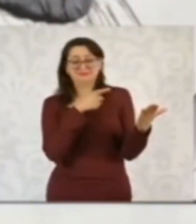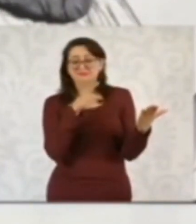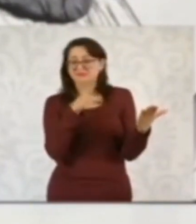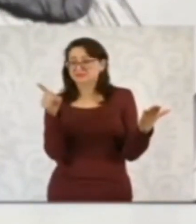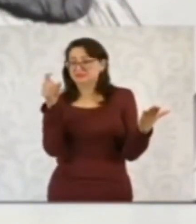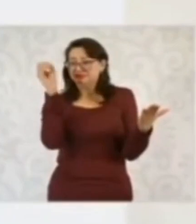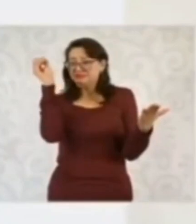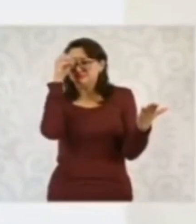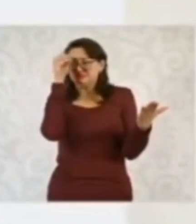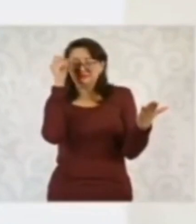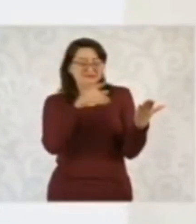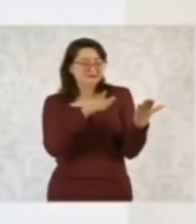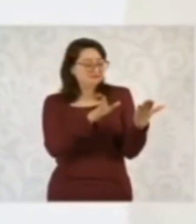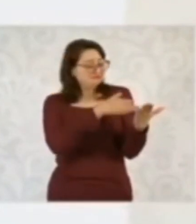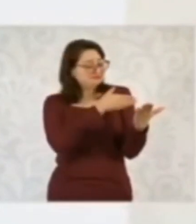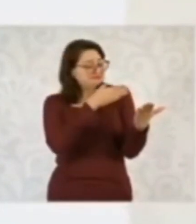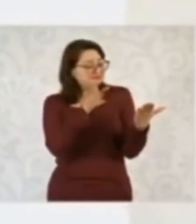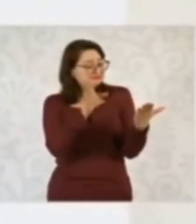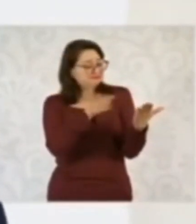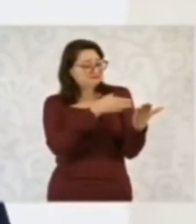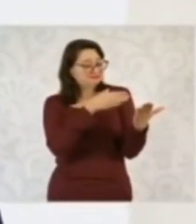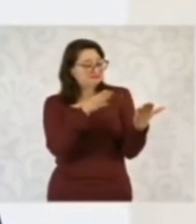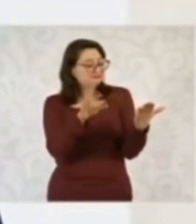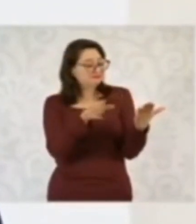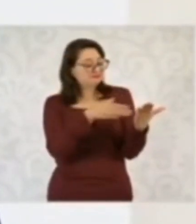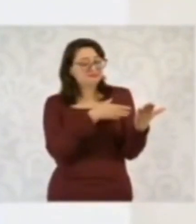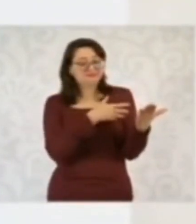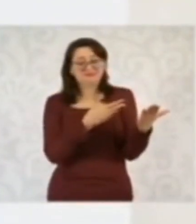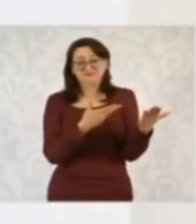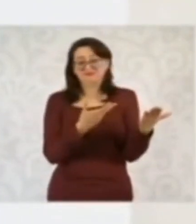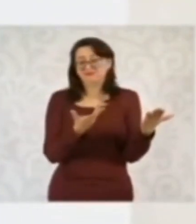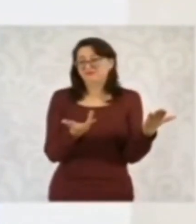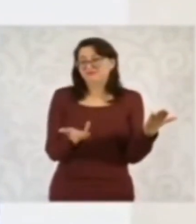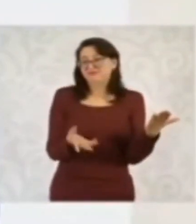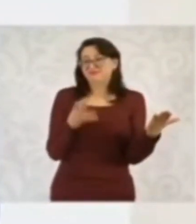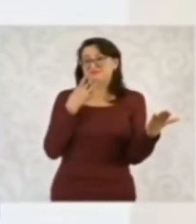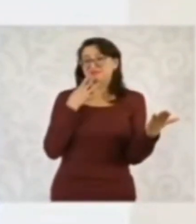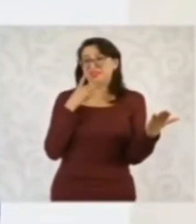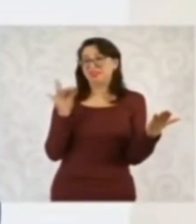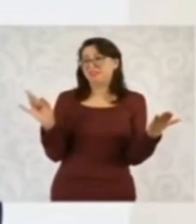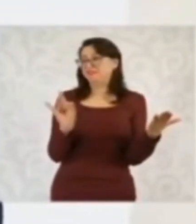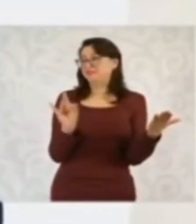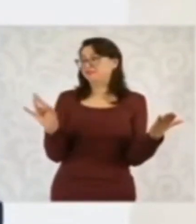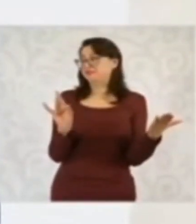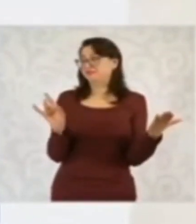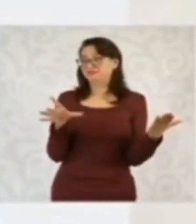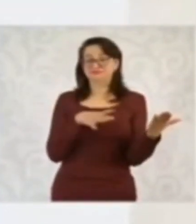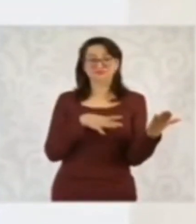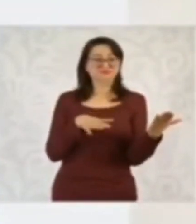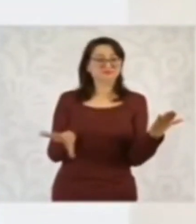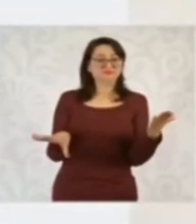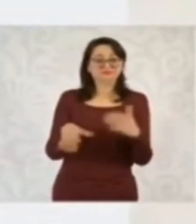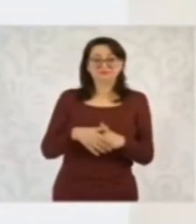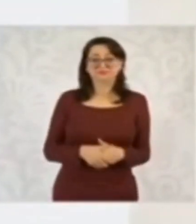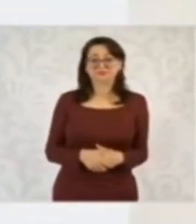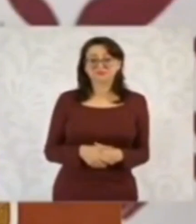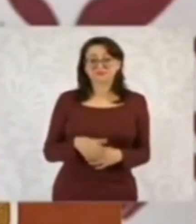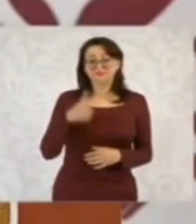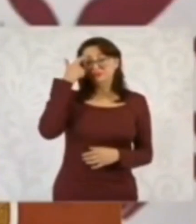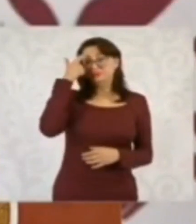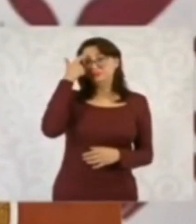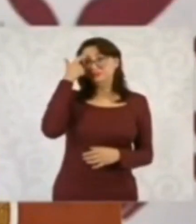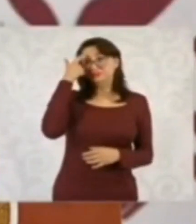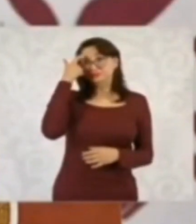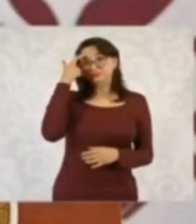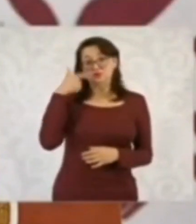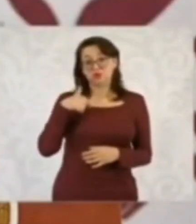opiniones y la verdad es que es increíble que si se llamó al mitin, ¿por qué se llamó al mitin? Si no se hubiera llamado al mitin, ¿por qué no se hubiera